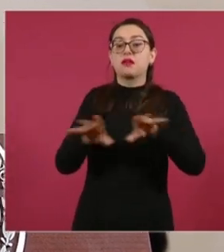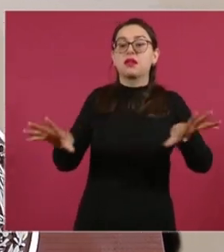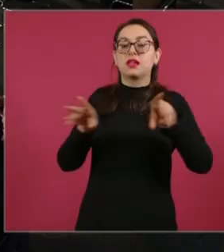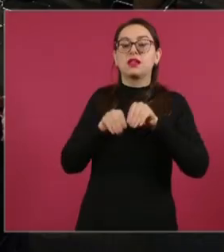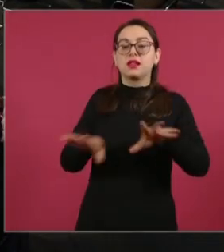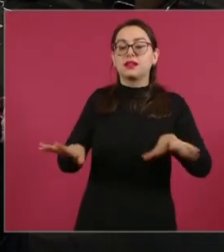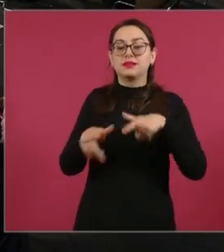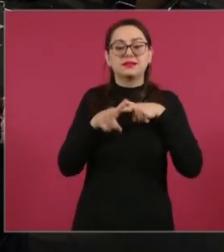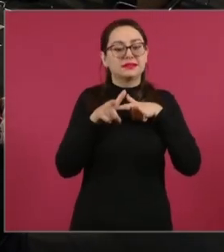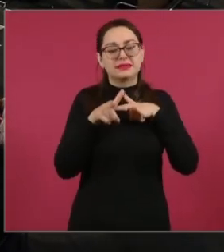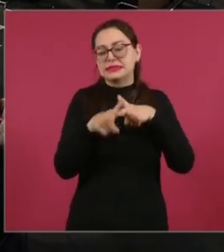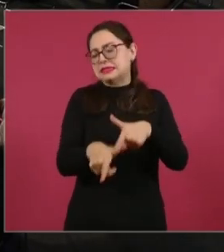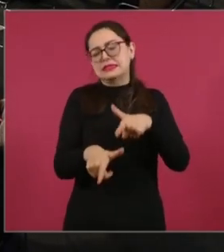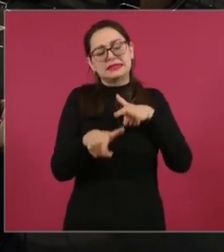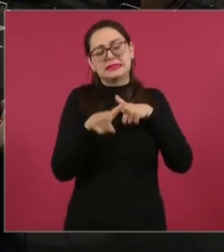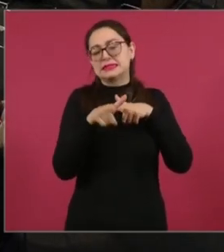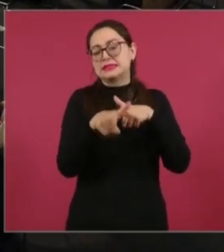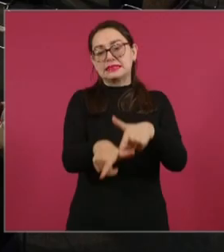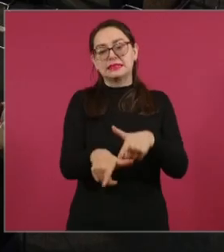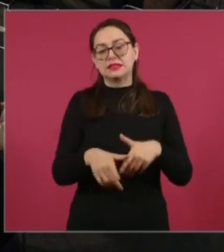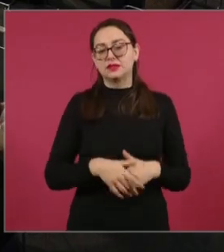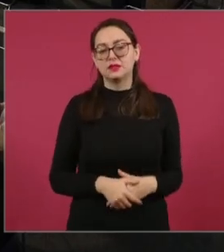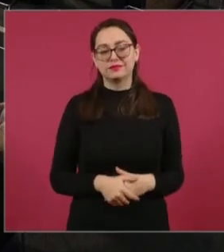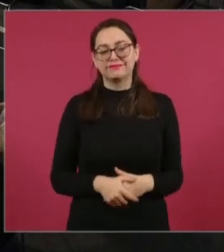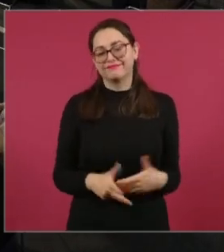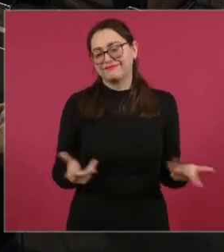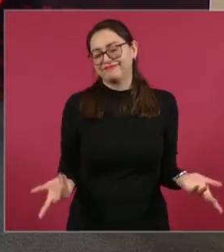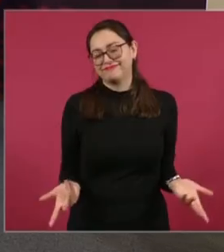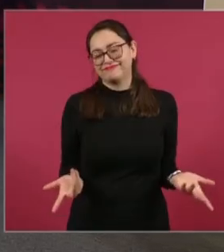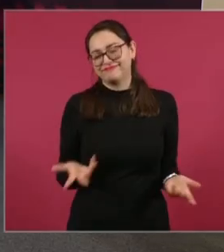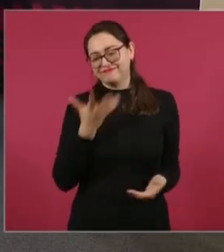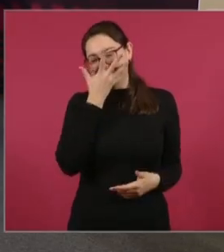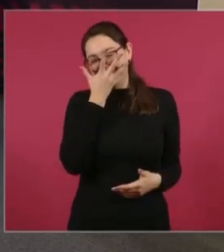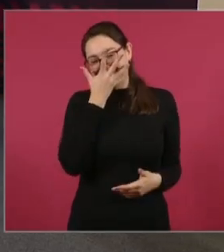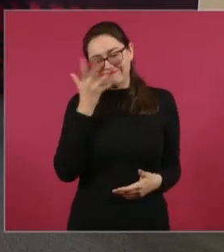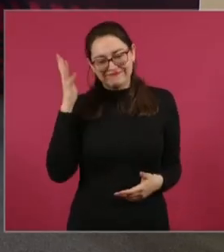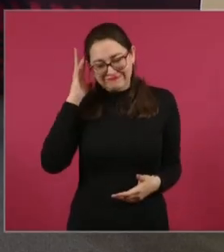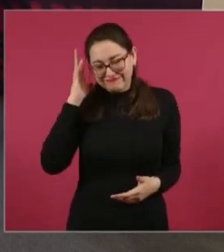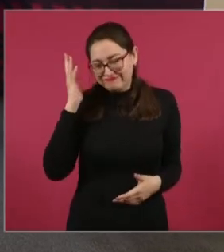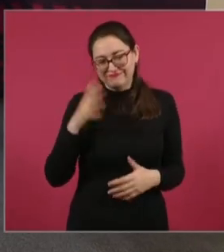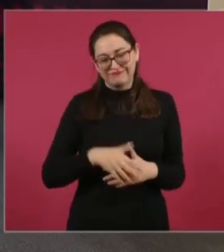es un doble discurso, una doble moral.